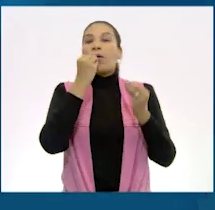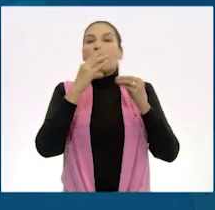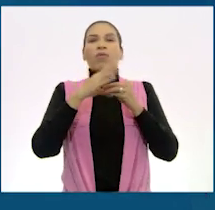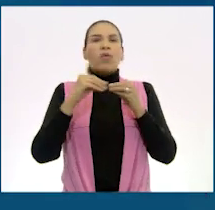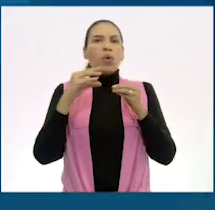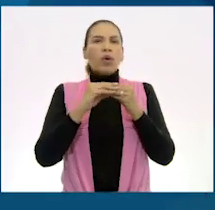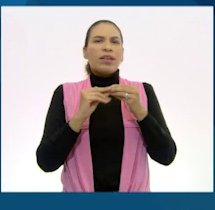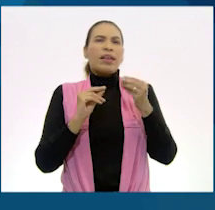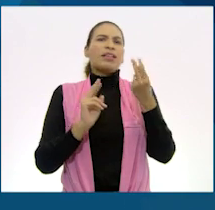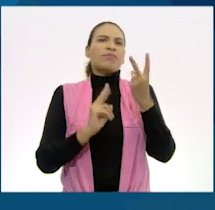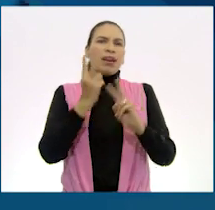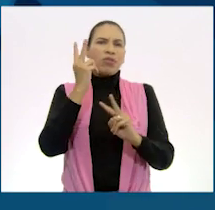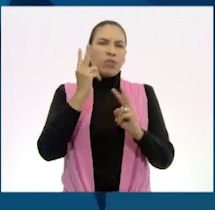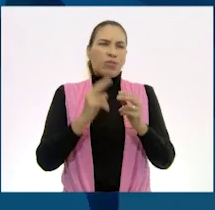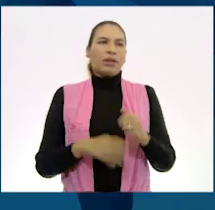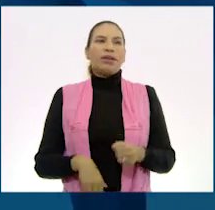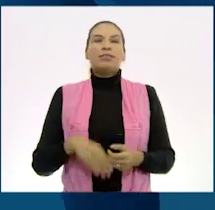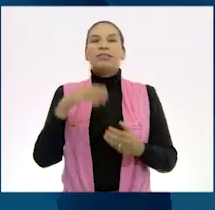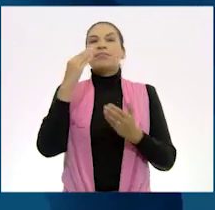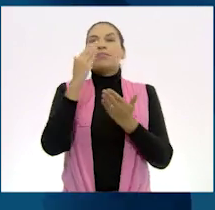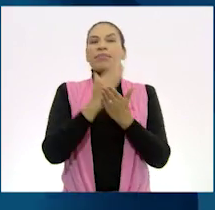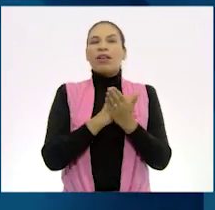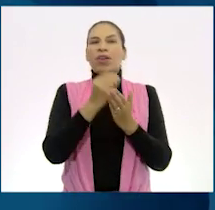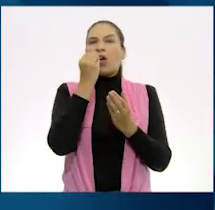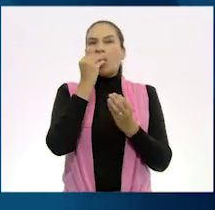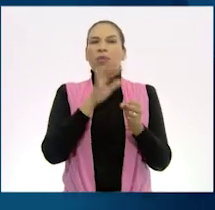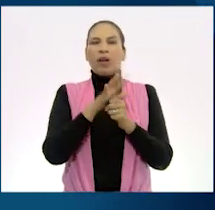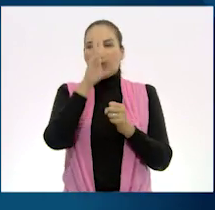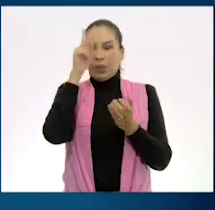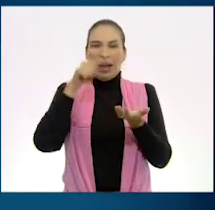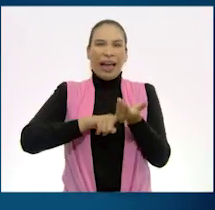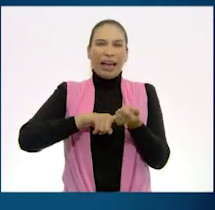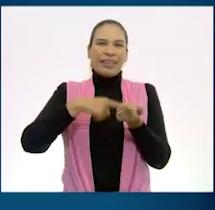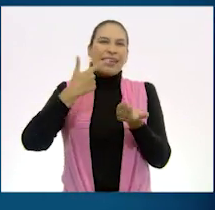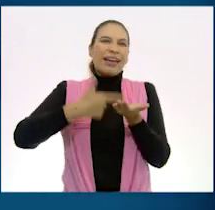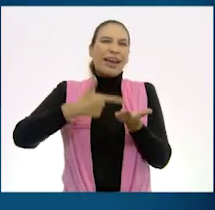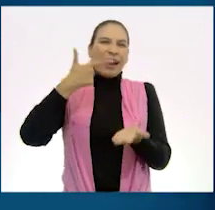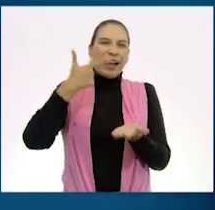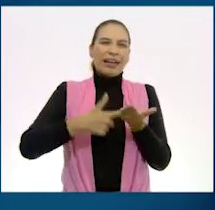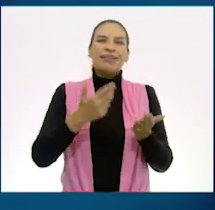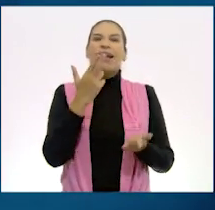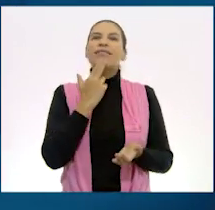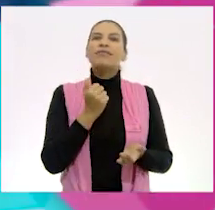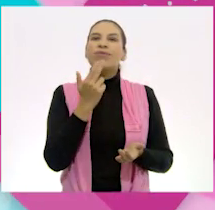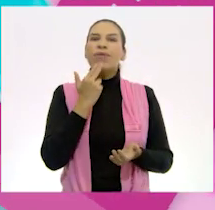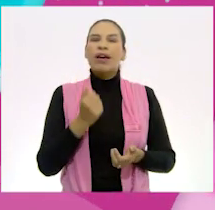verduras frescas. Disminuir el consumo diario de alimentos con alto contenido de grasas y azúcar.